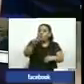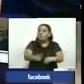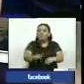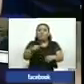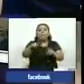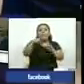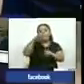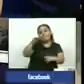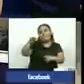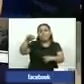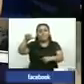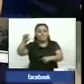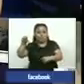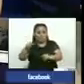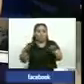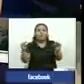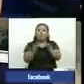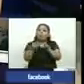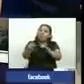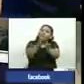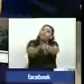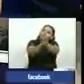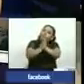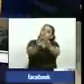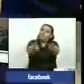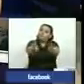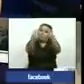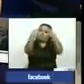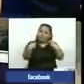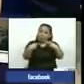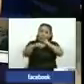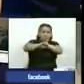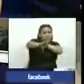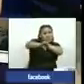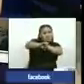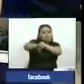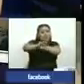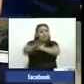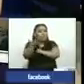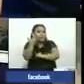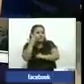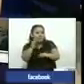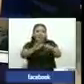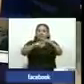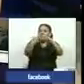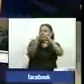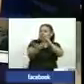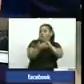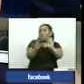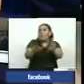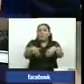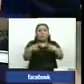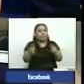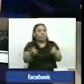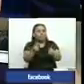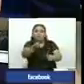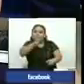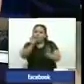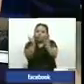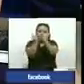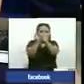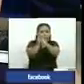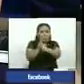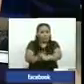en Facebook. Además le pedimos que siempre se mantenga pendiente de nuestras publicaciones en las redes sociales porque estamos actualizando información,